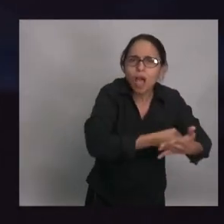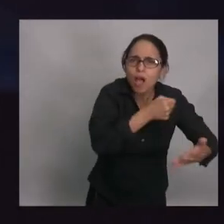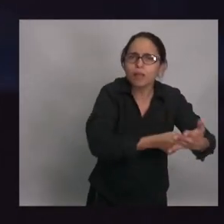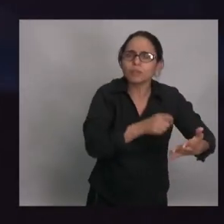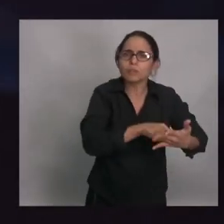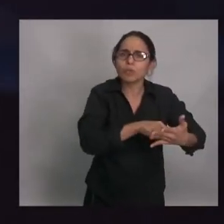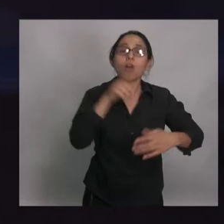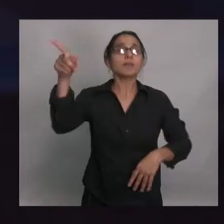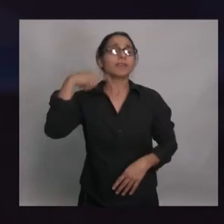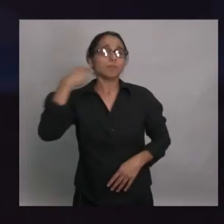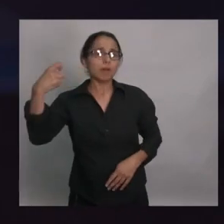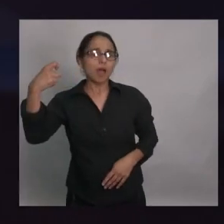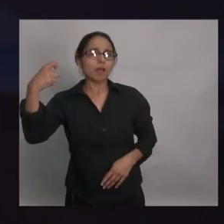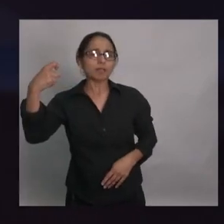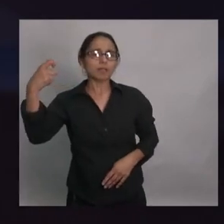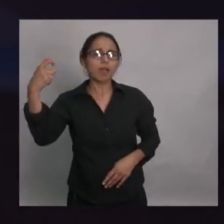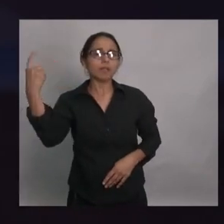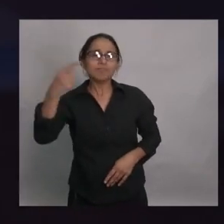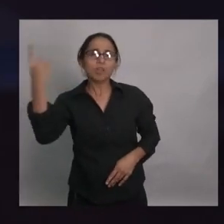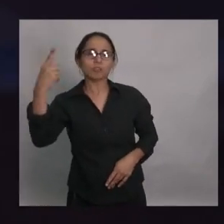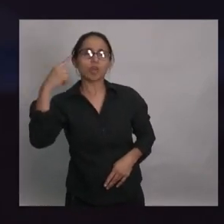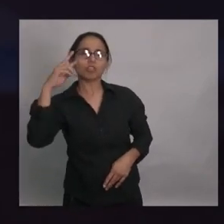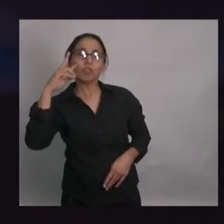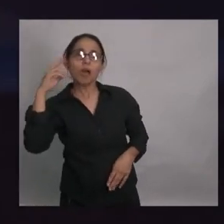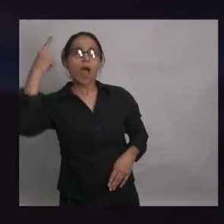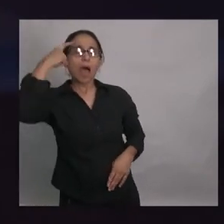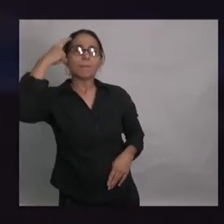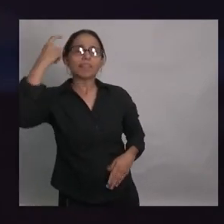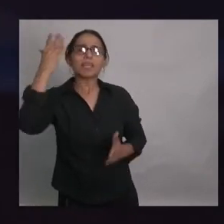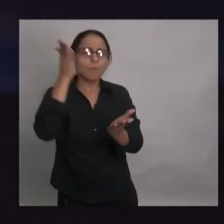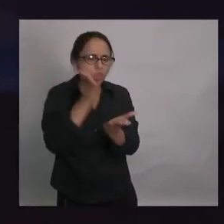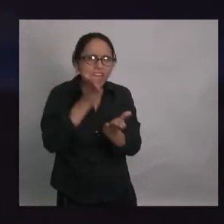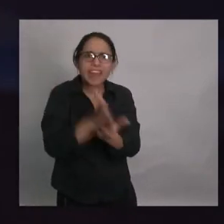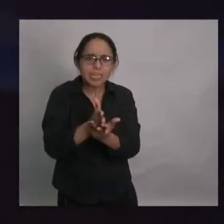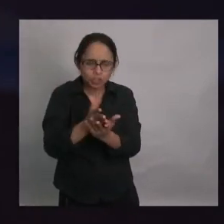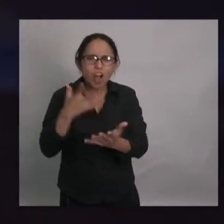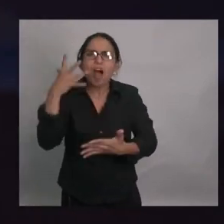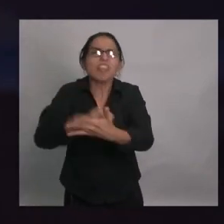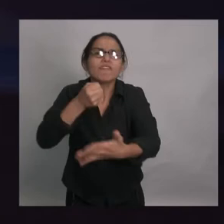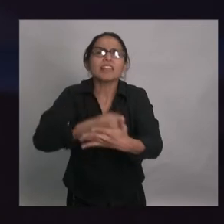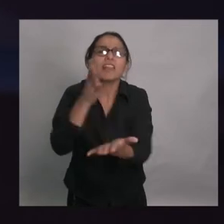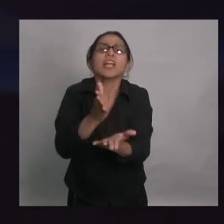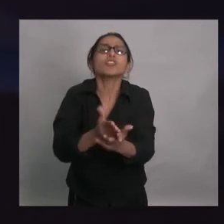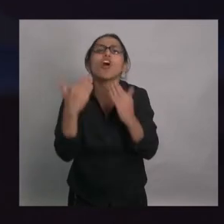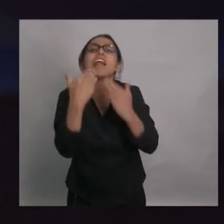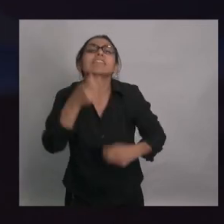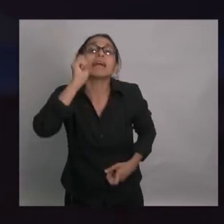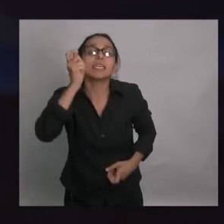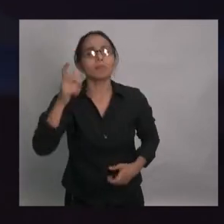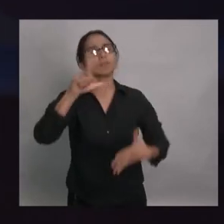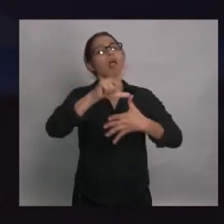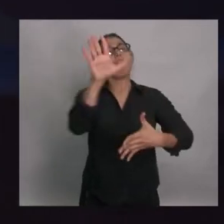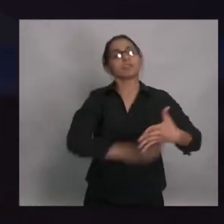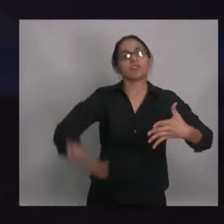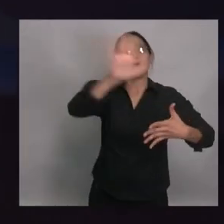en españa hemos aprendido a defender derechos gracias a latinoamericanos la plataforma de afectados por la hipoteca